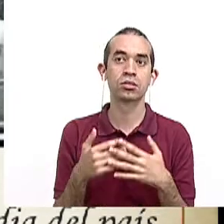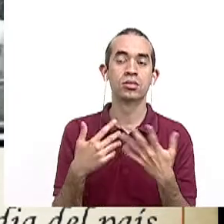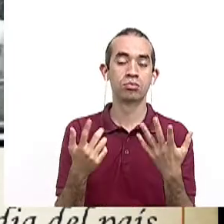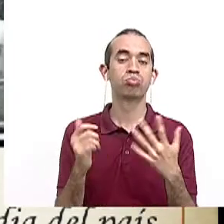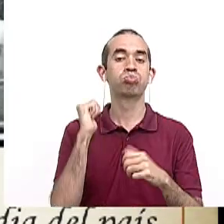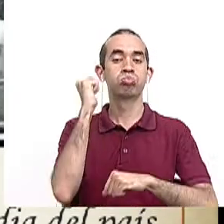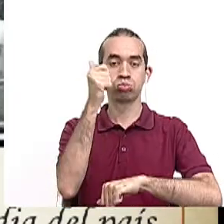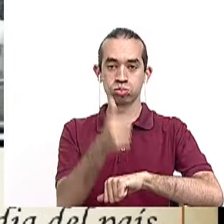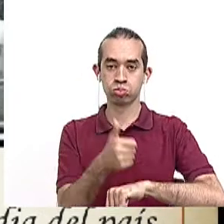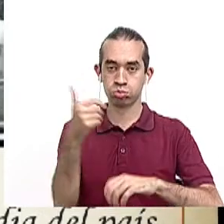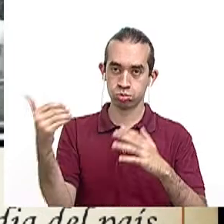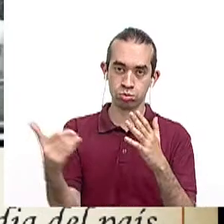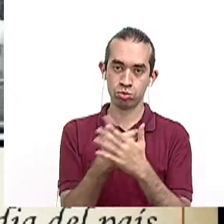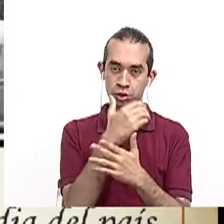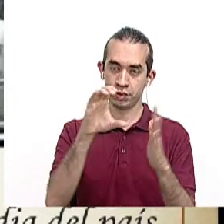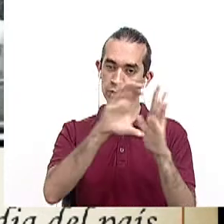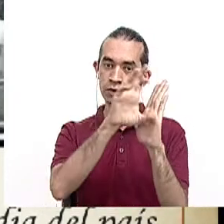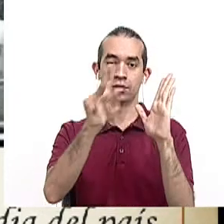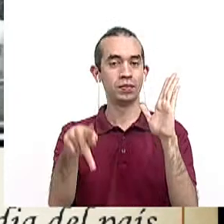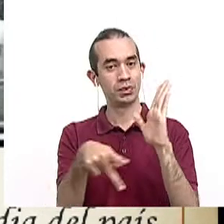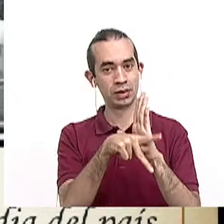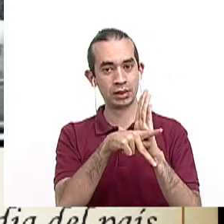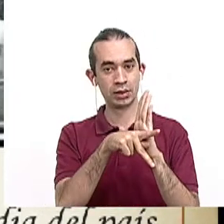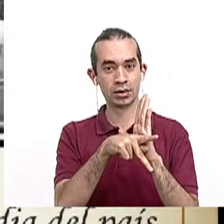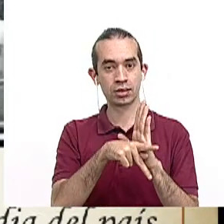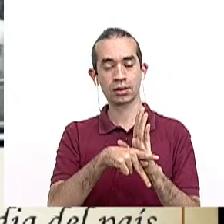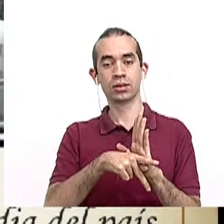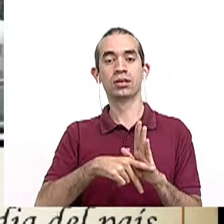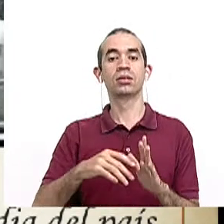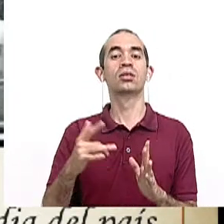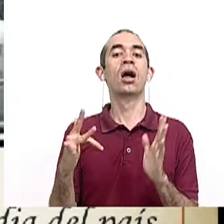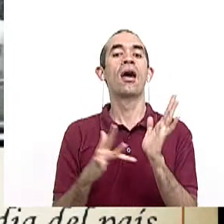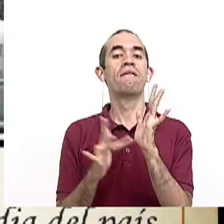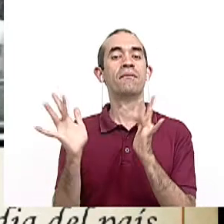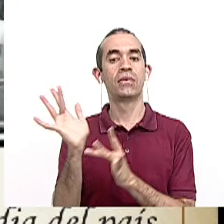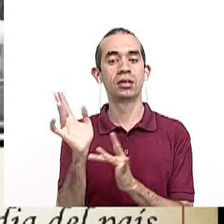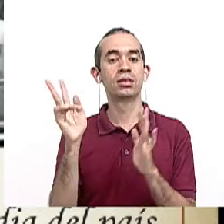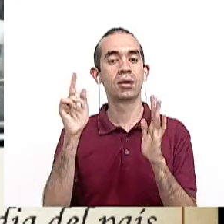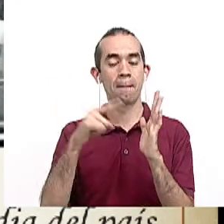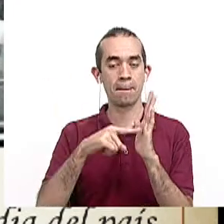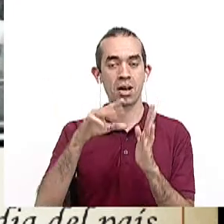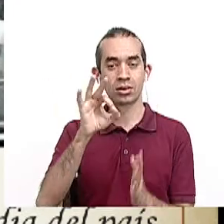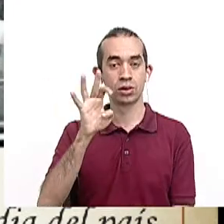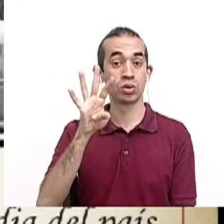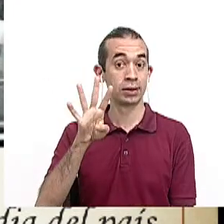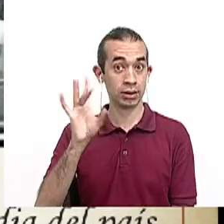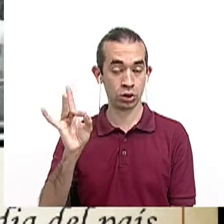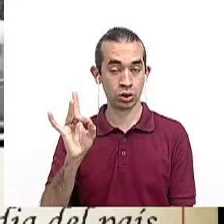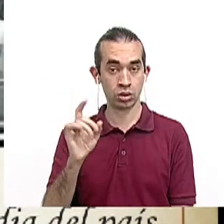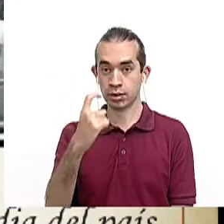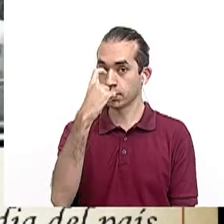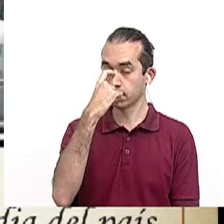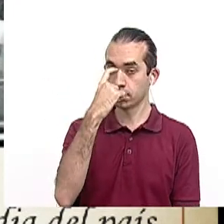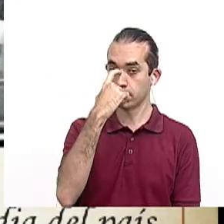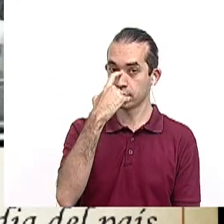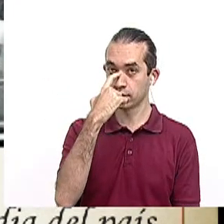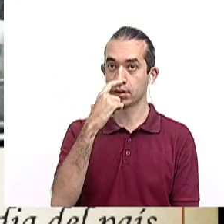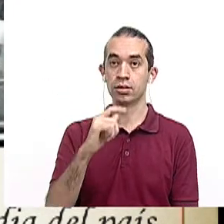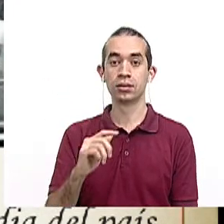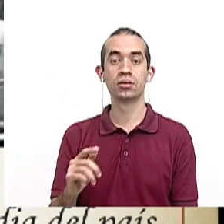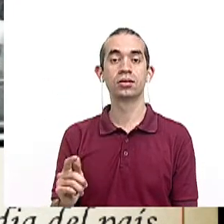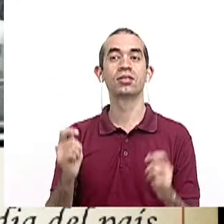crearía una nueva constitución. Abril del 48, Figueres celebraría